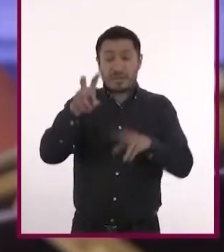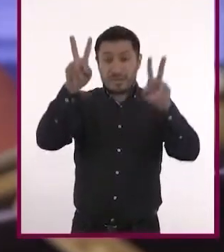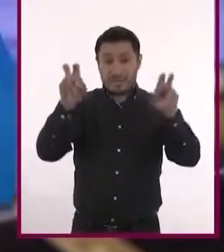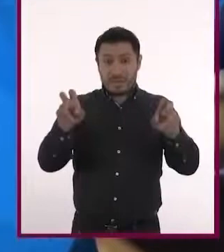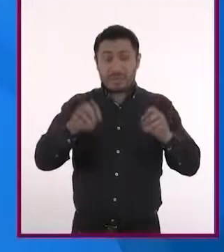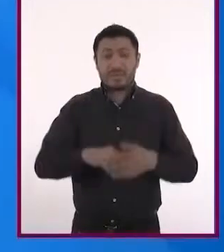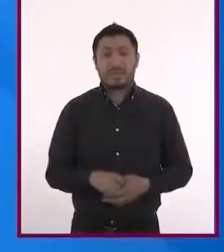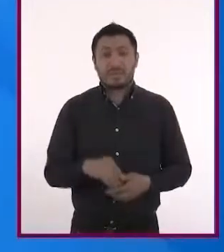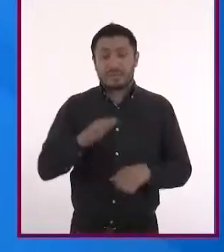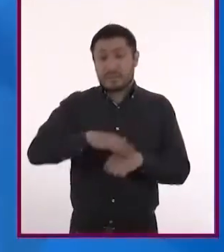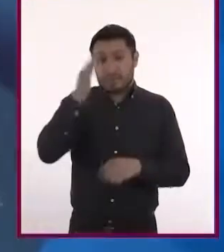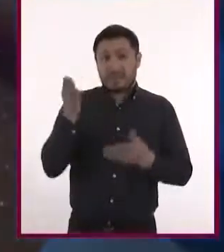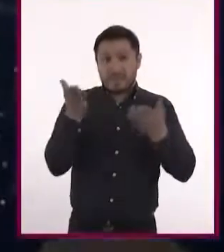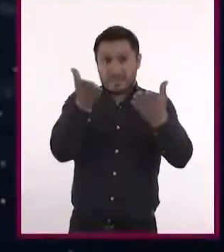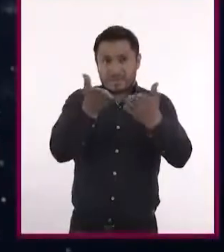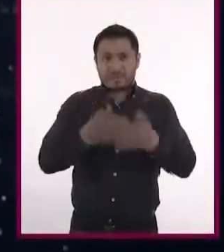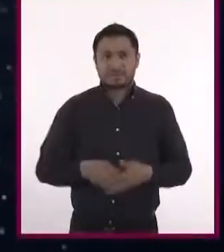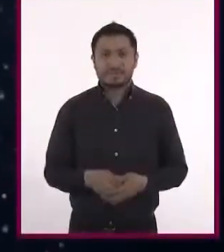social.